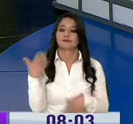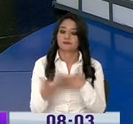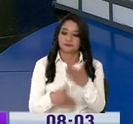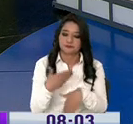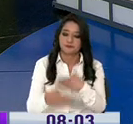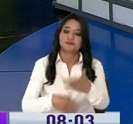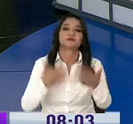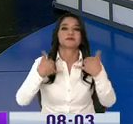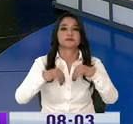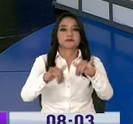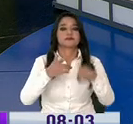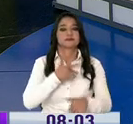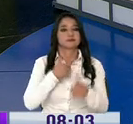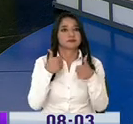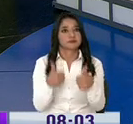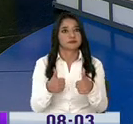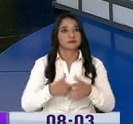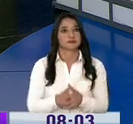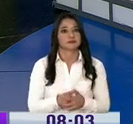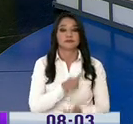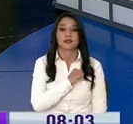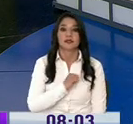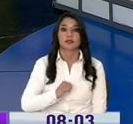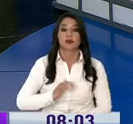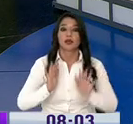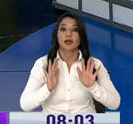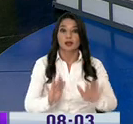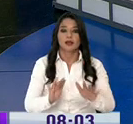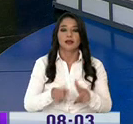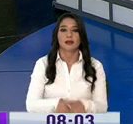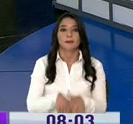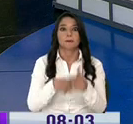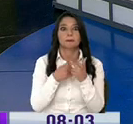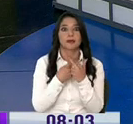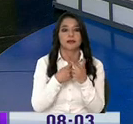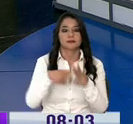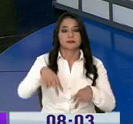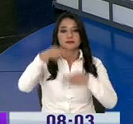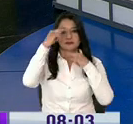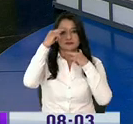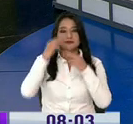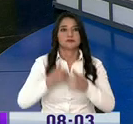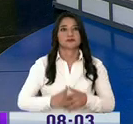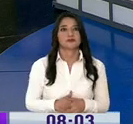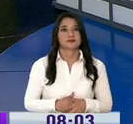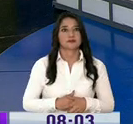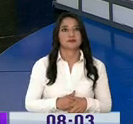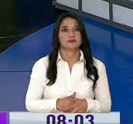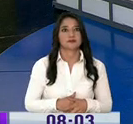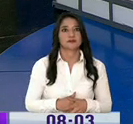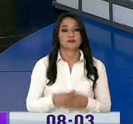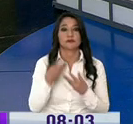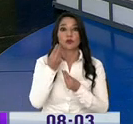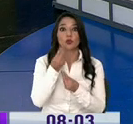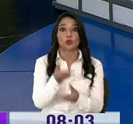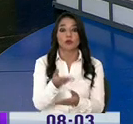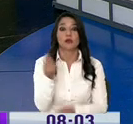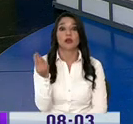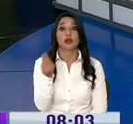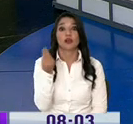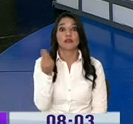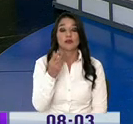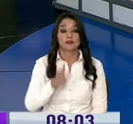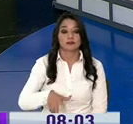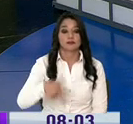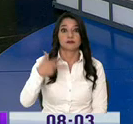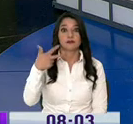pa'lante. Muy bien, me parece. Pa'lante. Así que con esa actitud, vecinos, vamos a empezar este noticiero. Oiga, va a contarme de ese muchachón con tres pistolas,